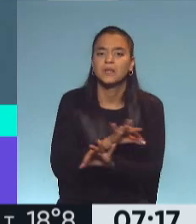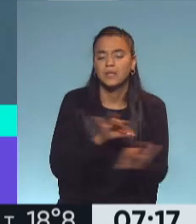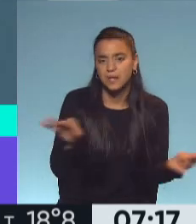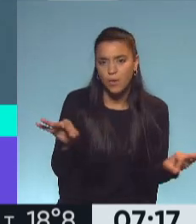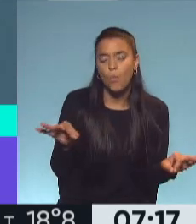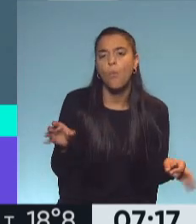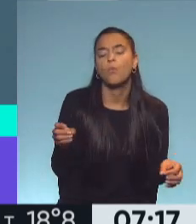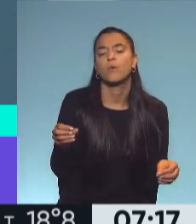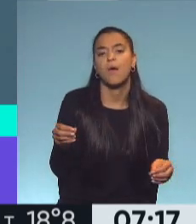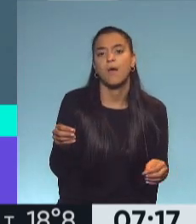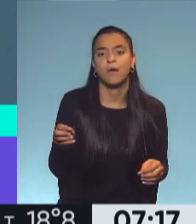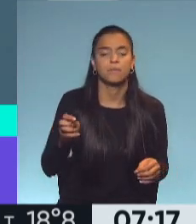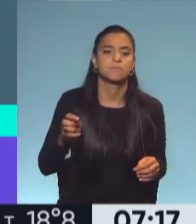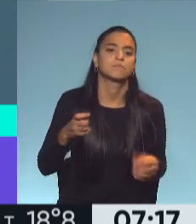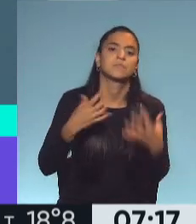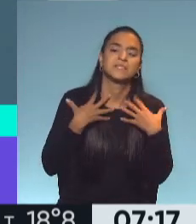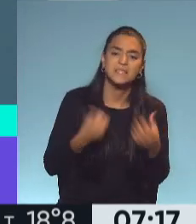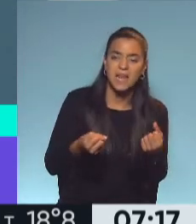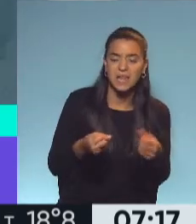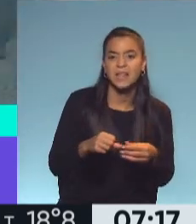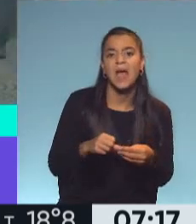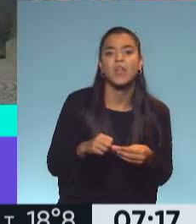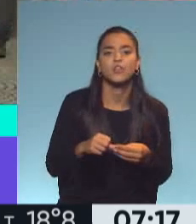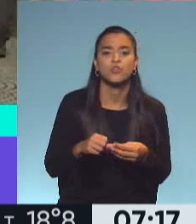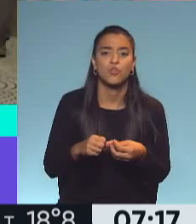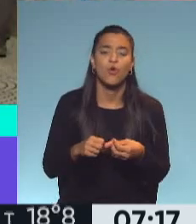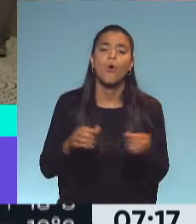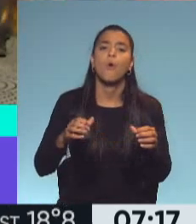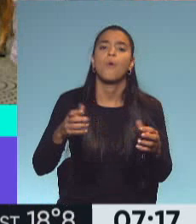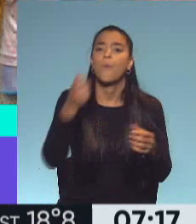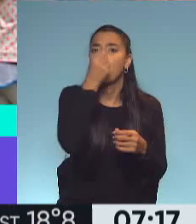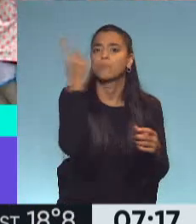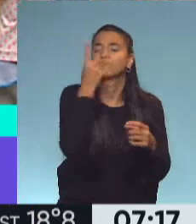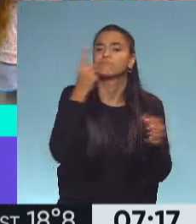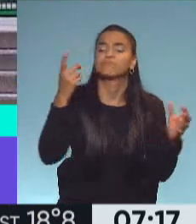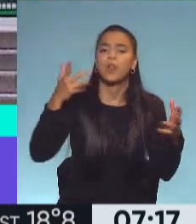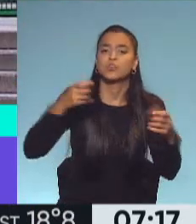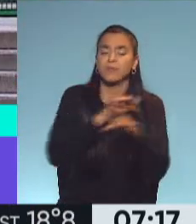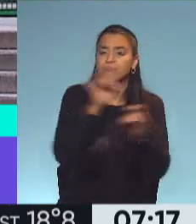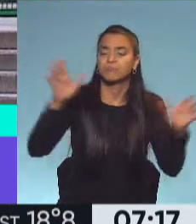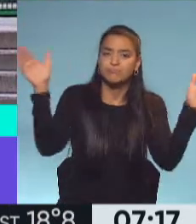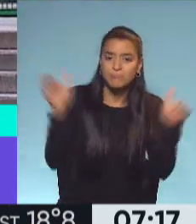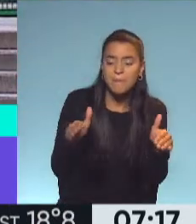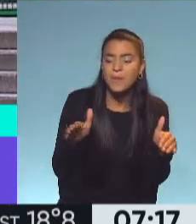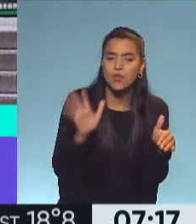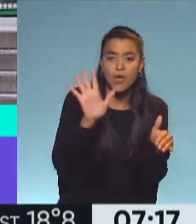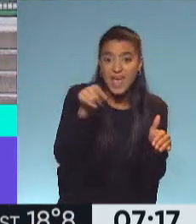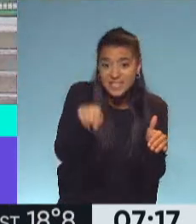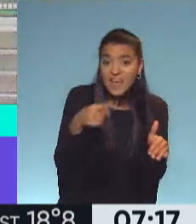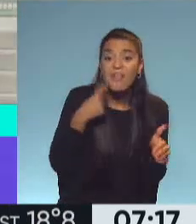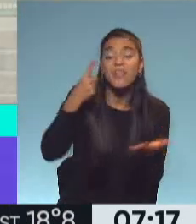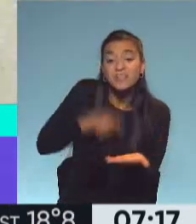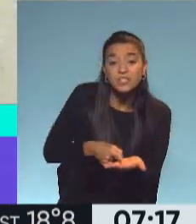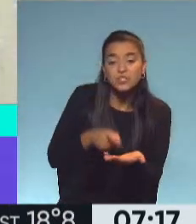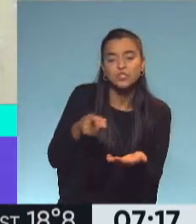desde el punto de vista sanitario para lograr reducir la velocidad de los contagios, que hoy es crítica, es una decisión que se